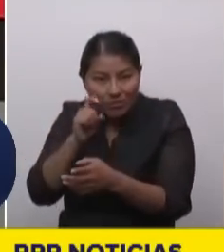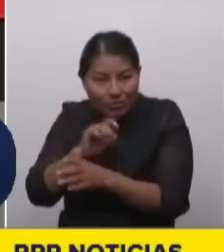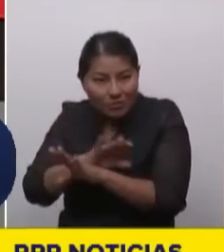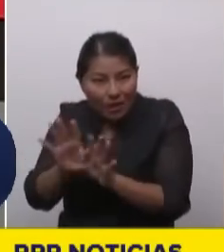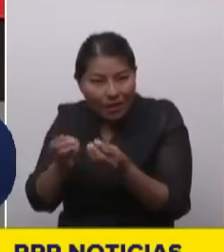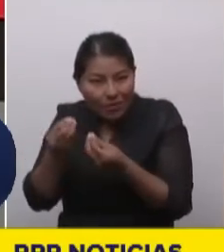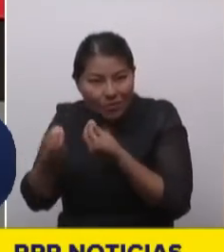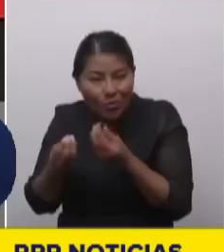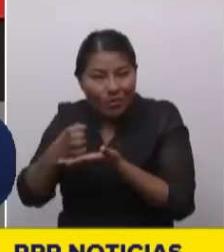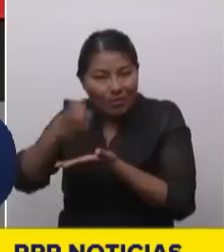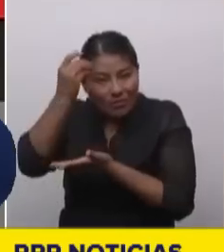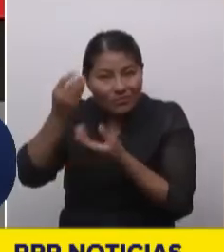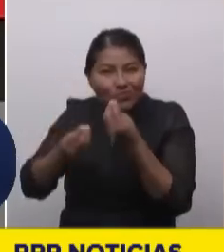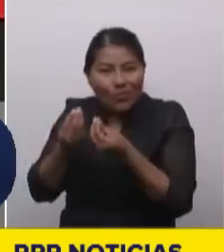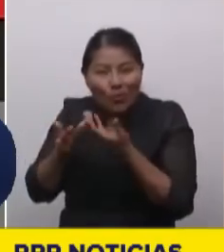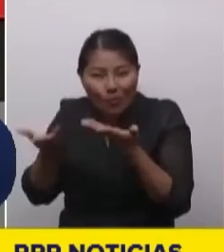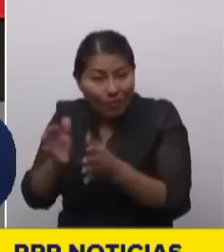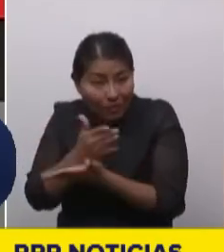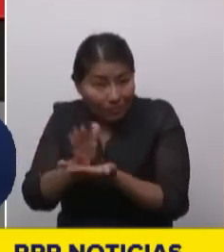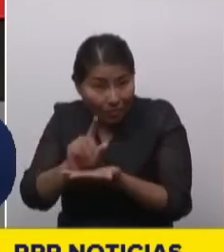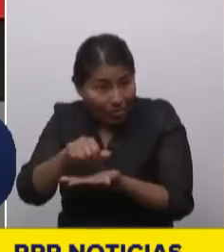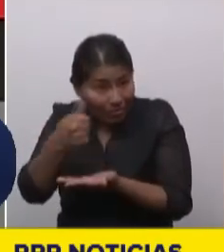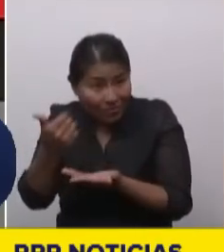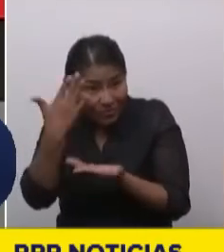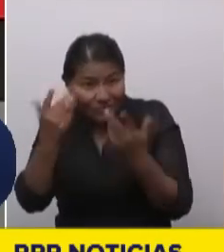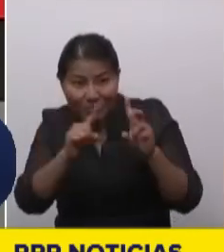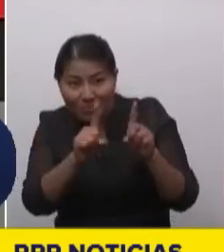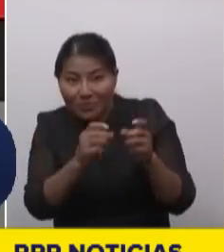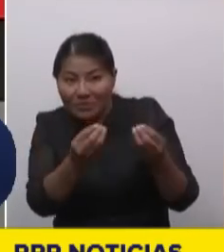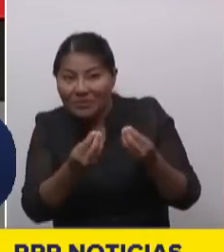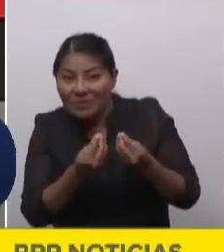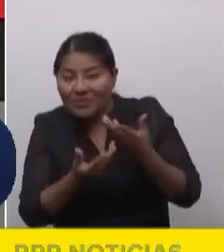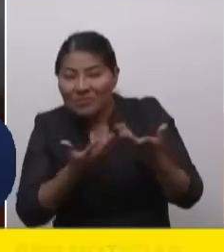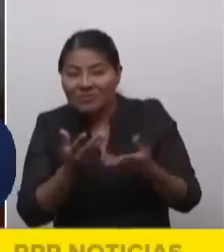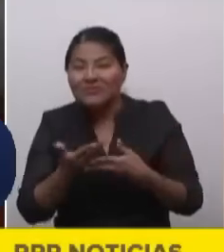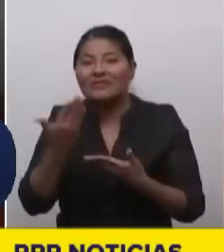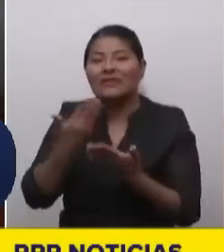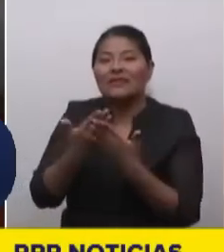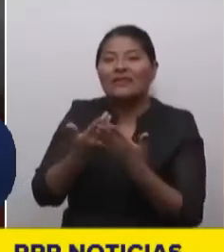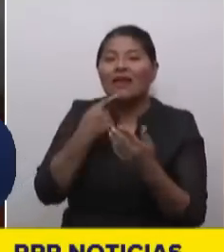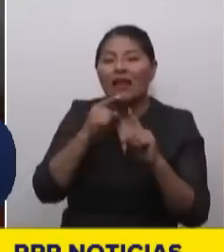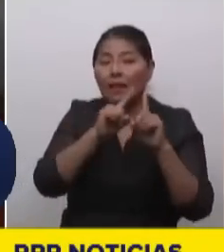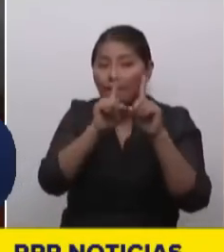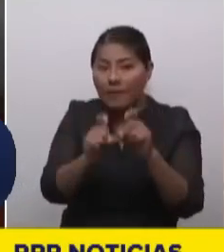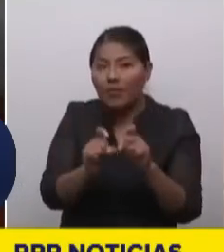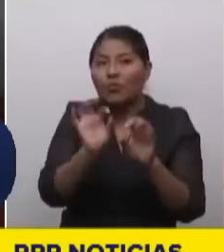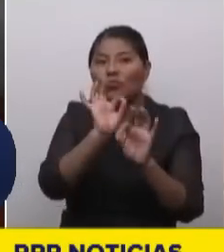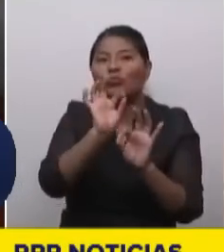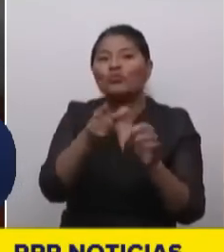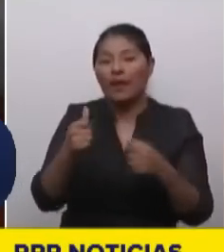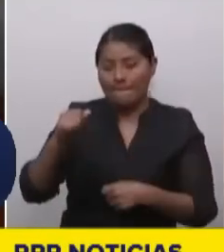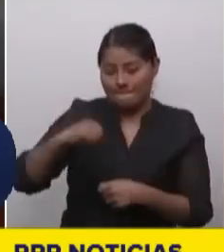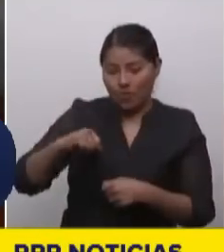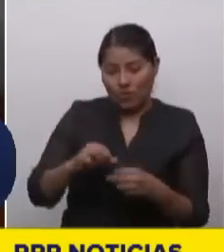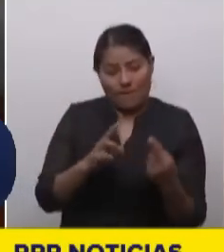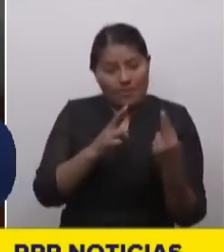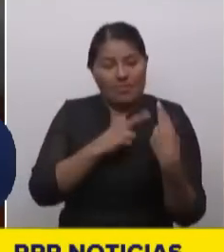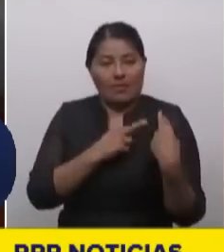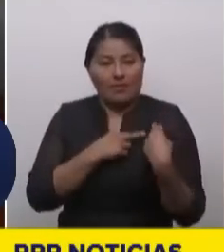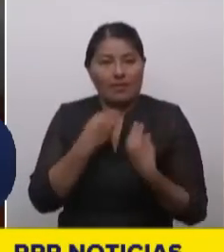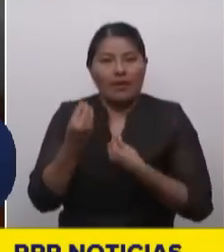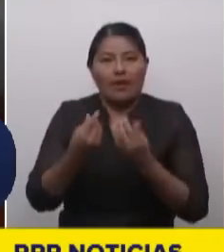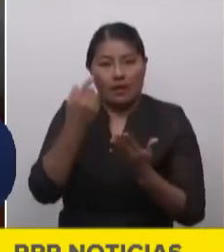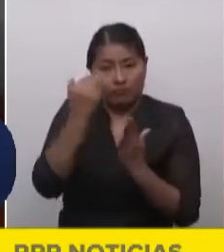currículum con esta ley. Volveremos después. Usted me quería comentar sobre qué medidas, se le había preguntado, va a tomar desde la municipalidad, si es alcalde,